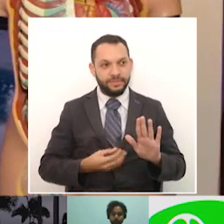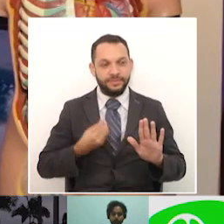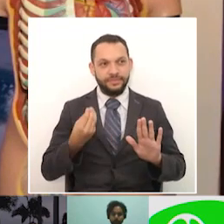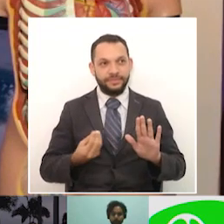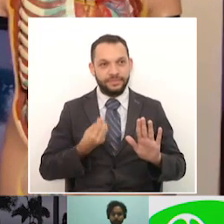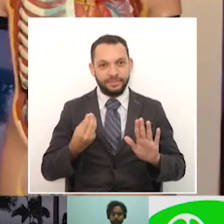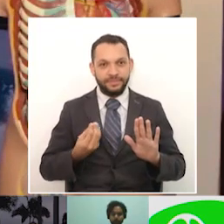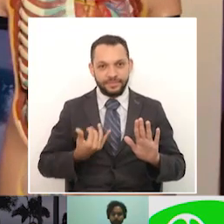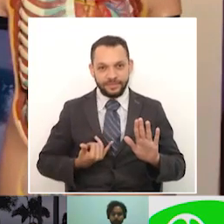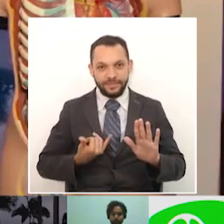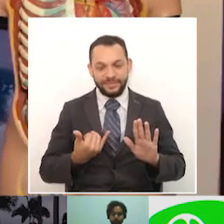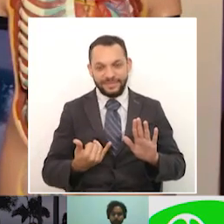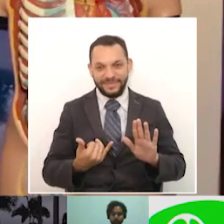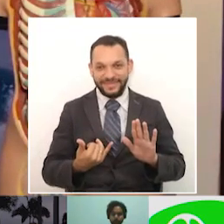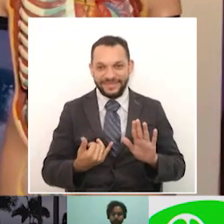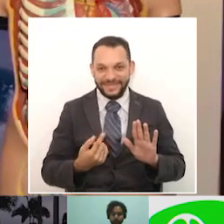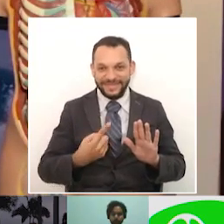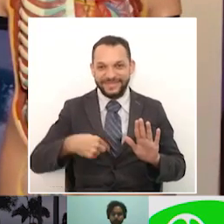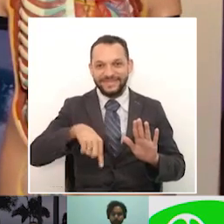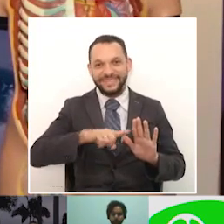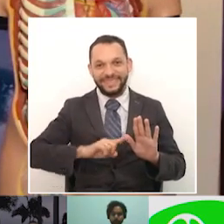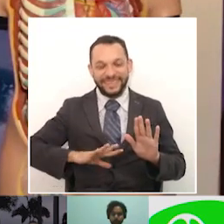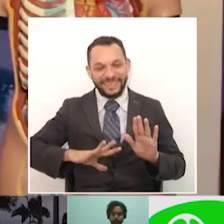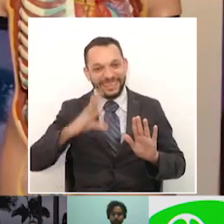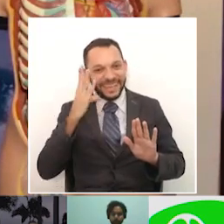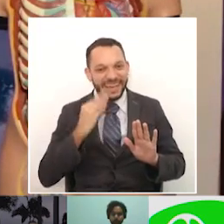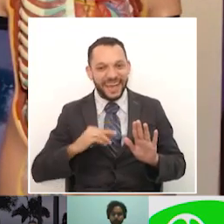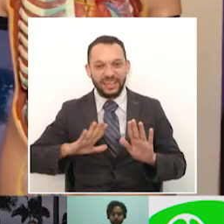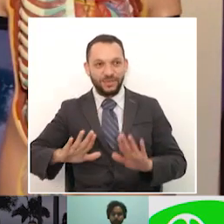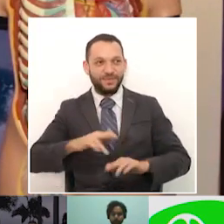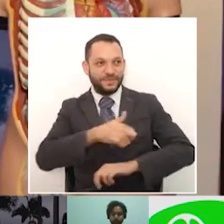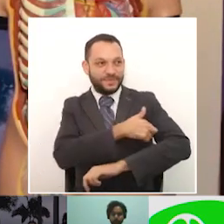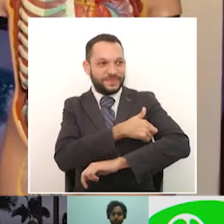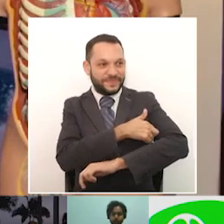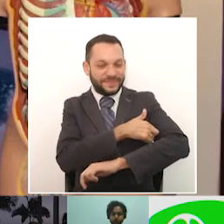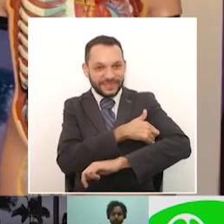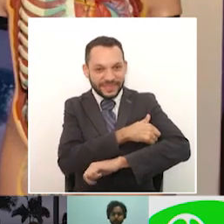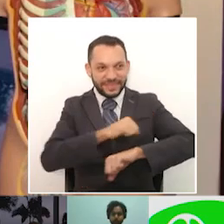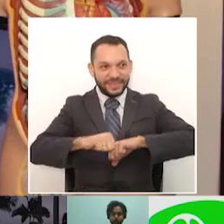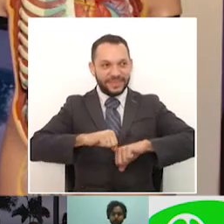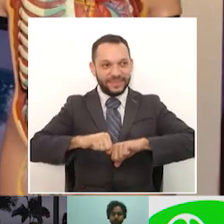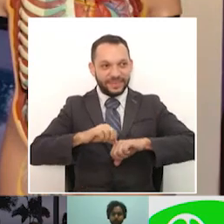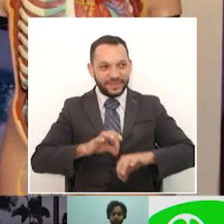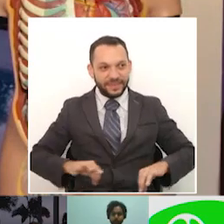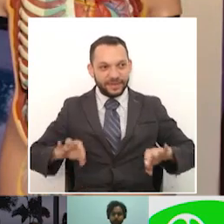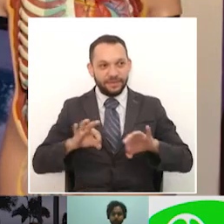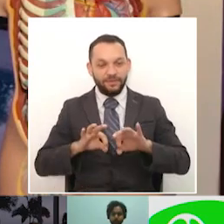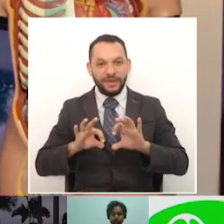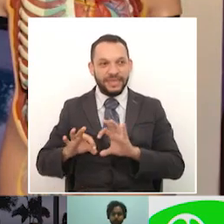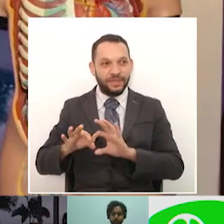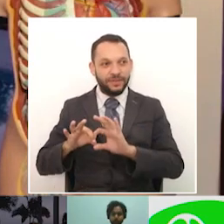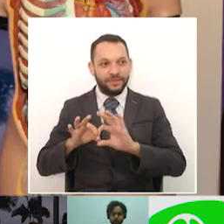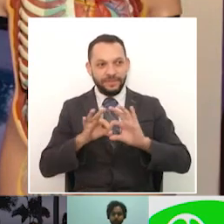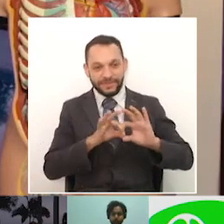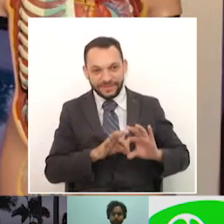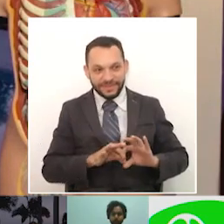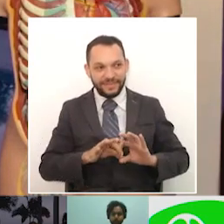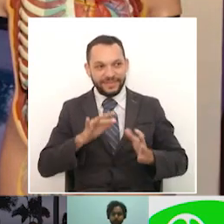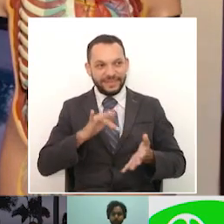momento, ya que aquí se maneja una gran energía, padre, y es fantástico ver que tú tuviste la oportunidad de estar